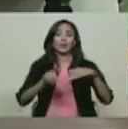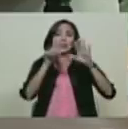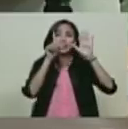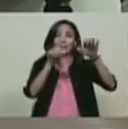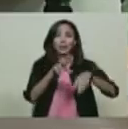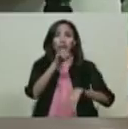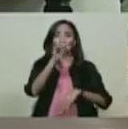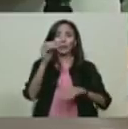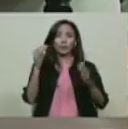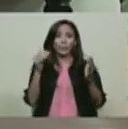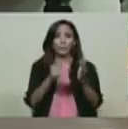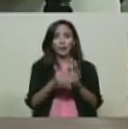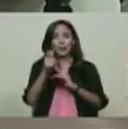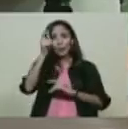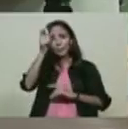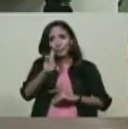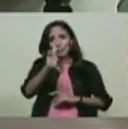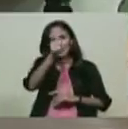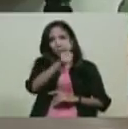620 mil compatriotas